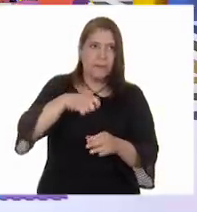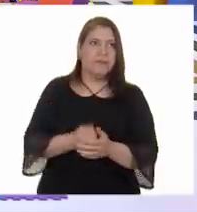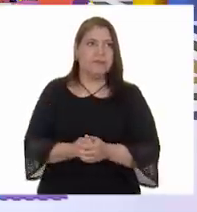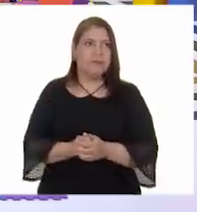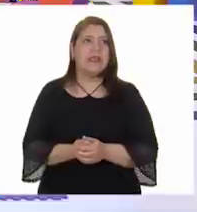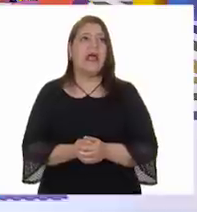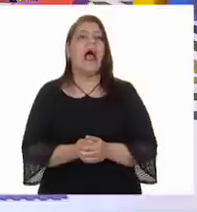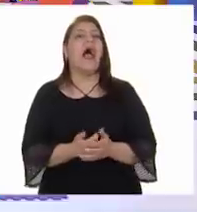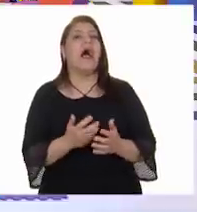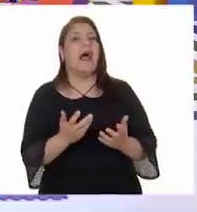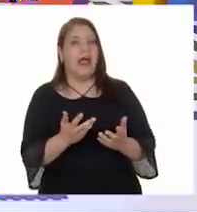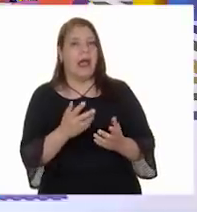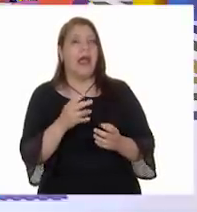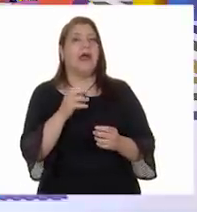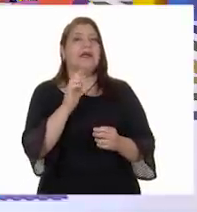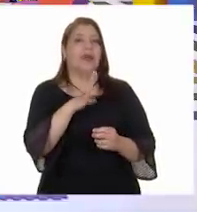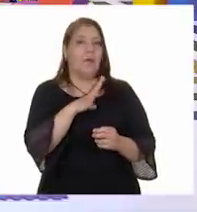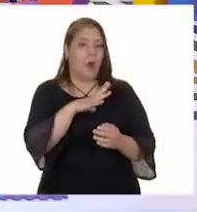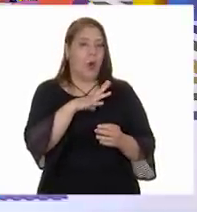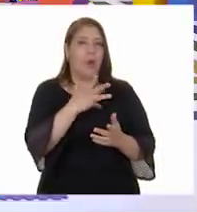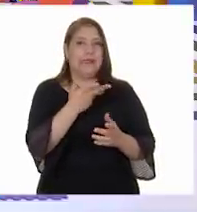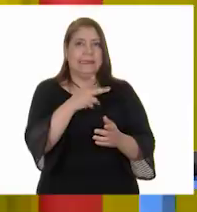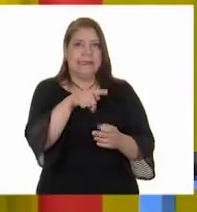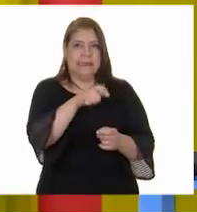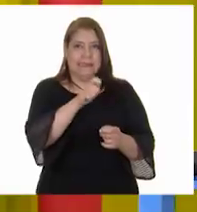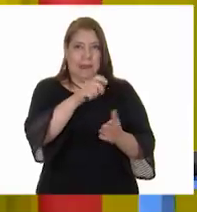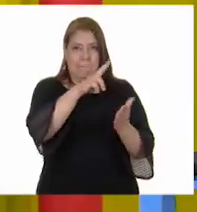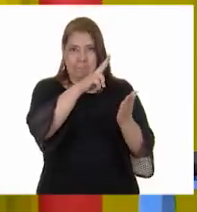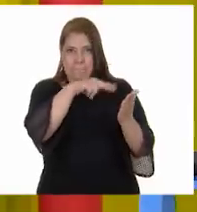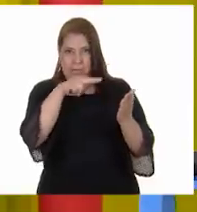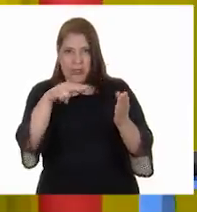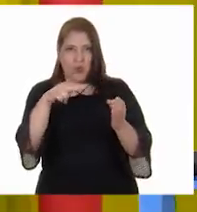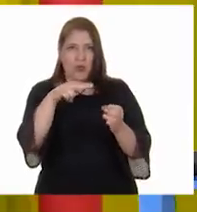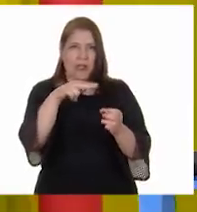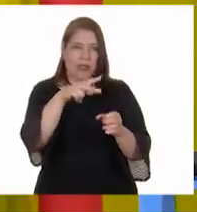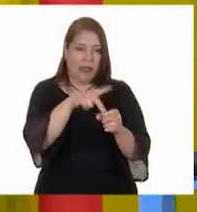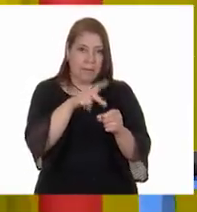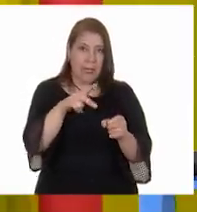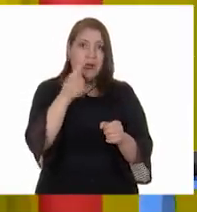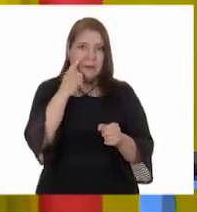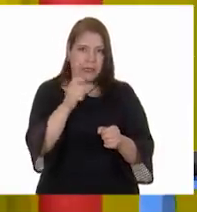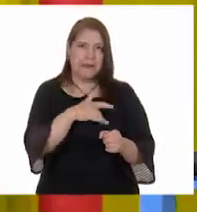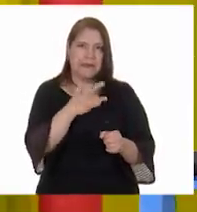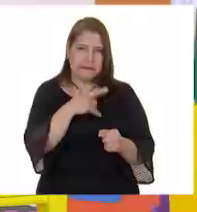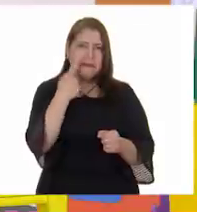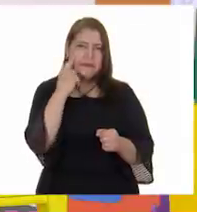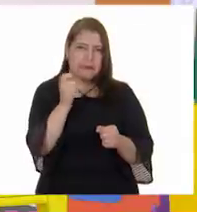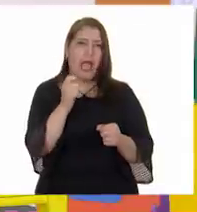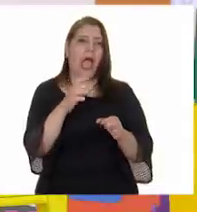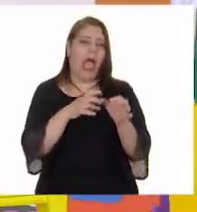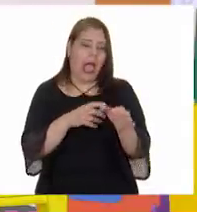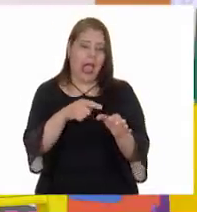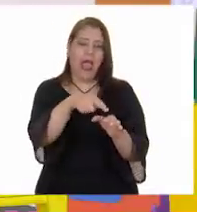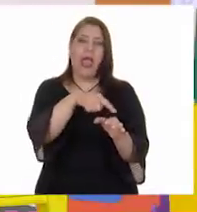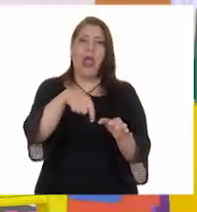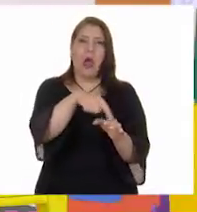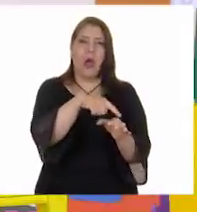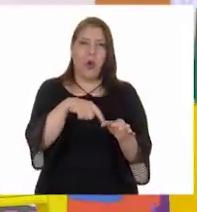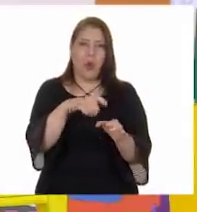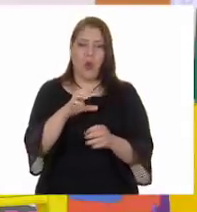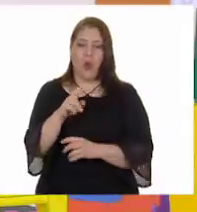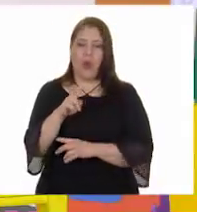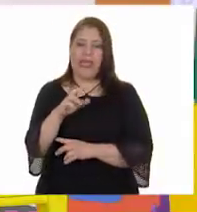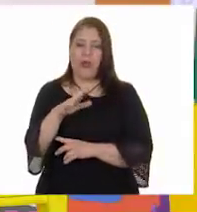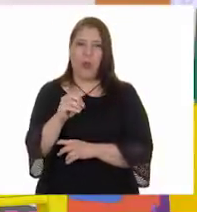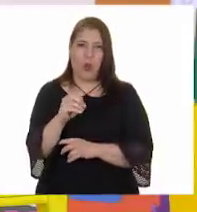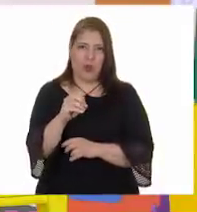Estás llevando un poco de pintura al godete, al platito. Al cuenco, sí, al agujero que tiene el godete que se llama cuenco.